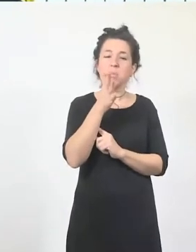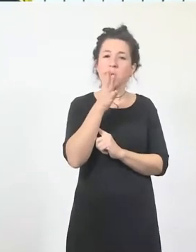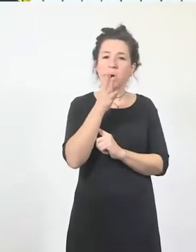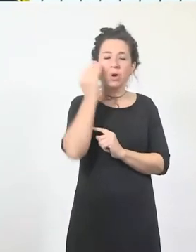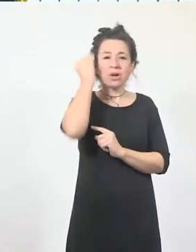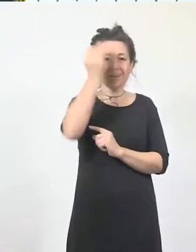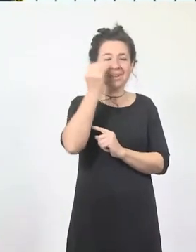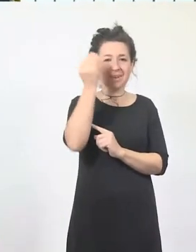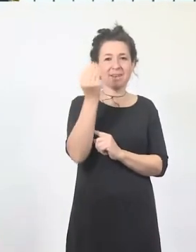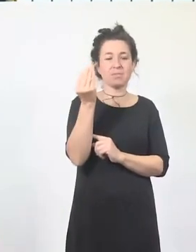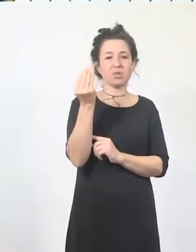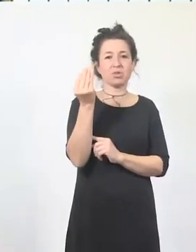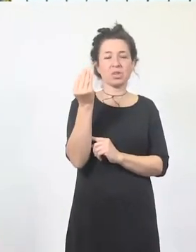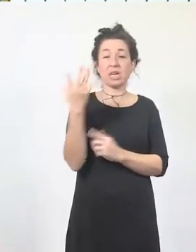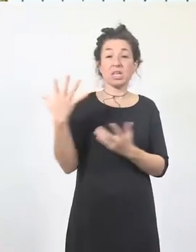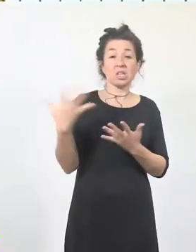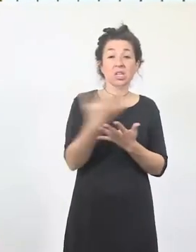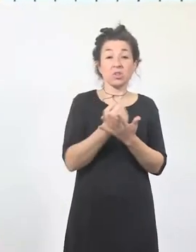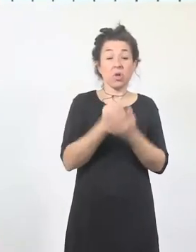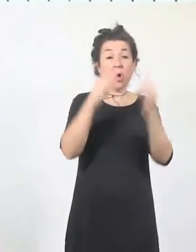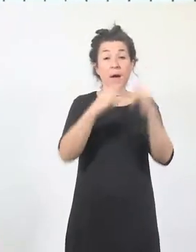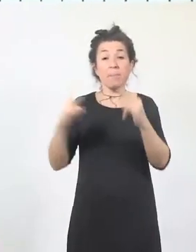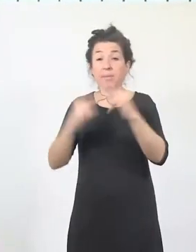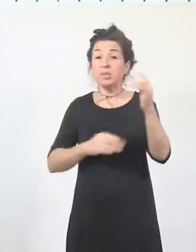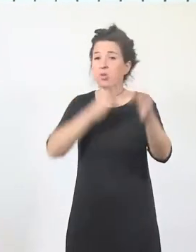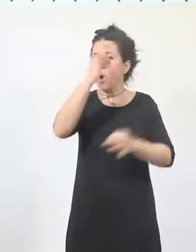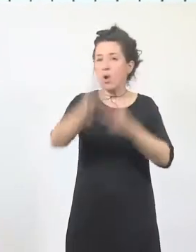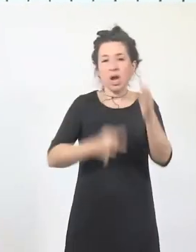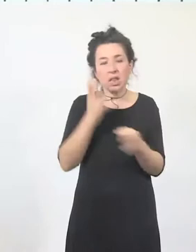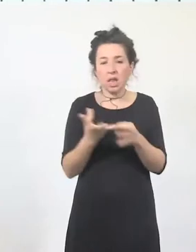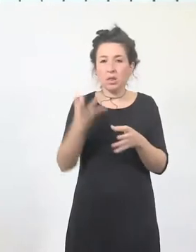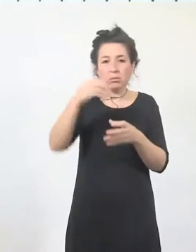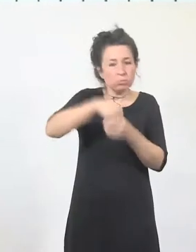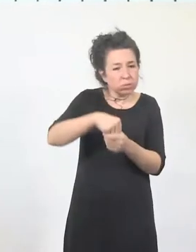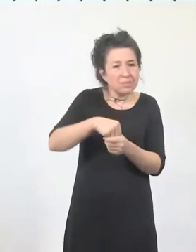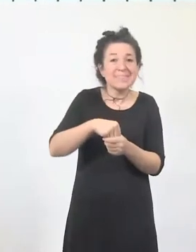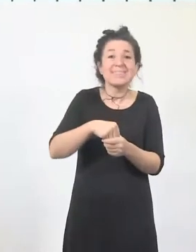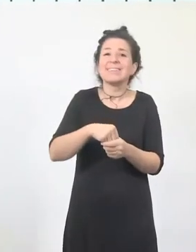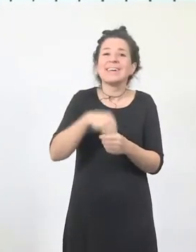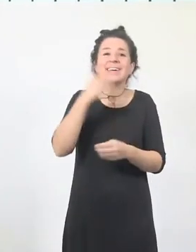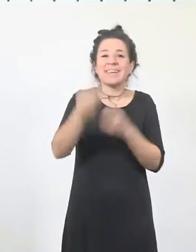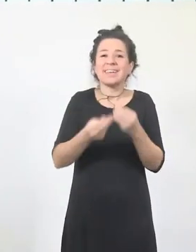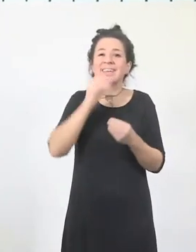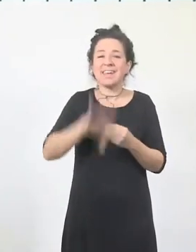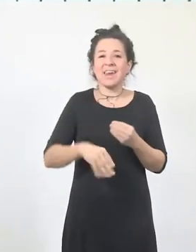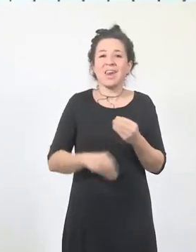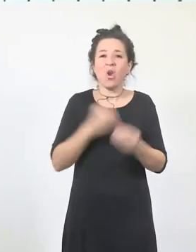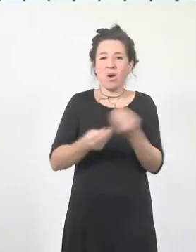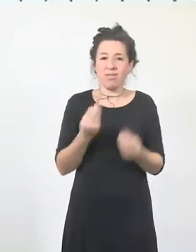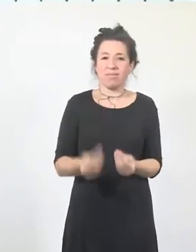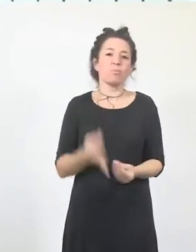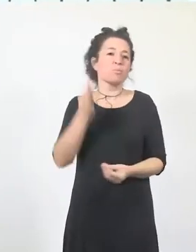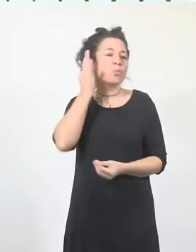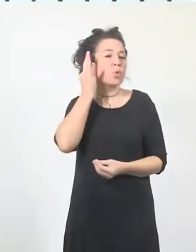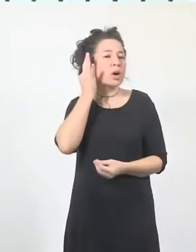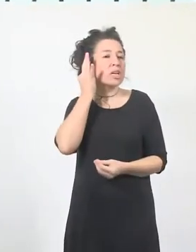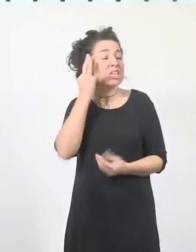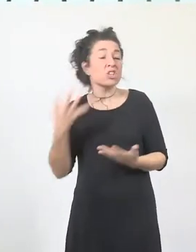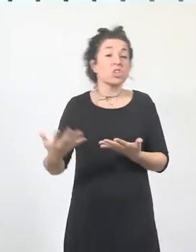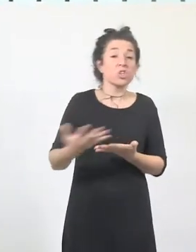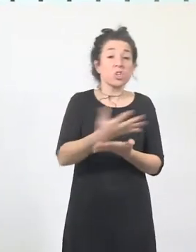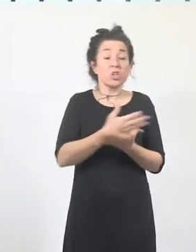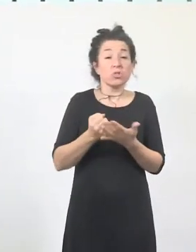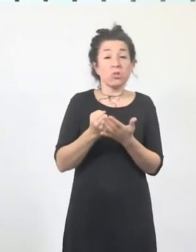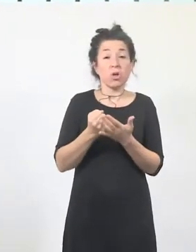de hecho todo lo que tiene que ver con la organización de los campamentos lo están haciendo las mujeres, todo lo que tiene que ver con